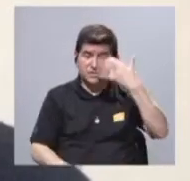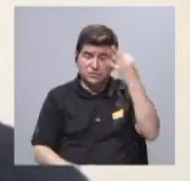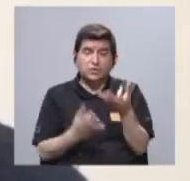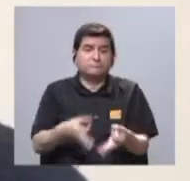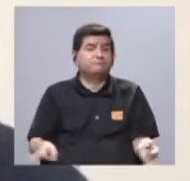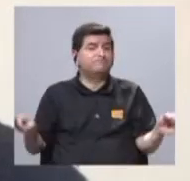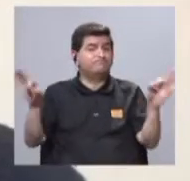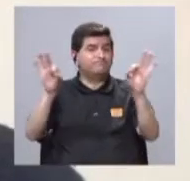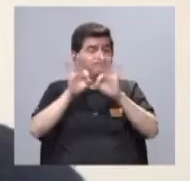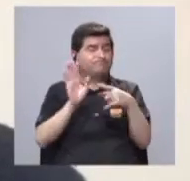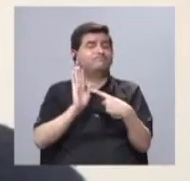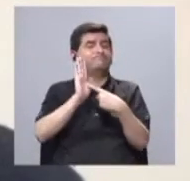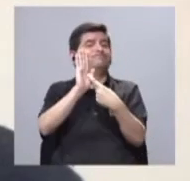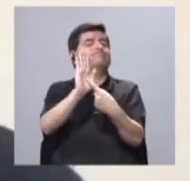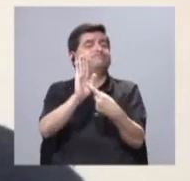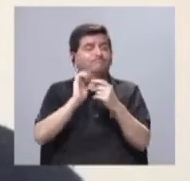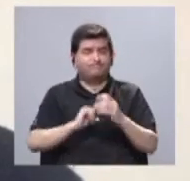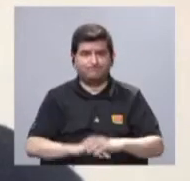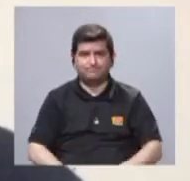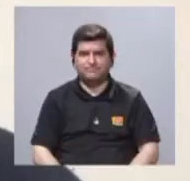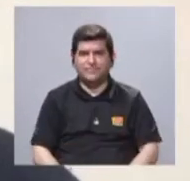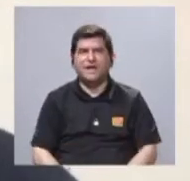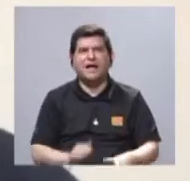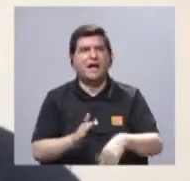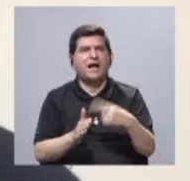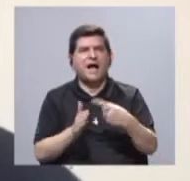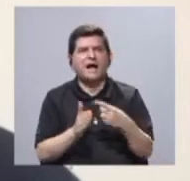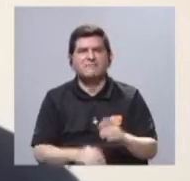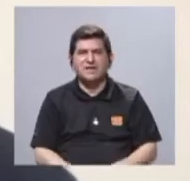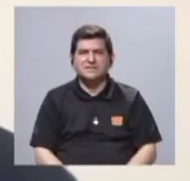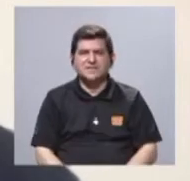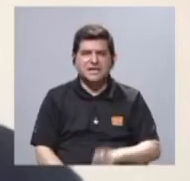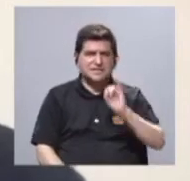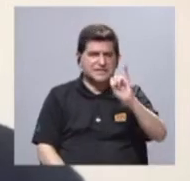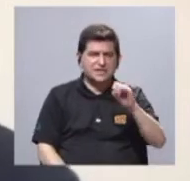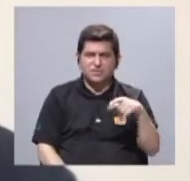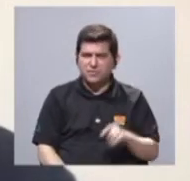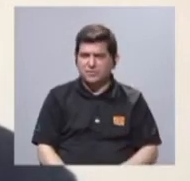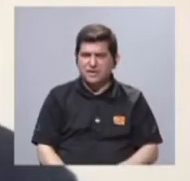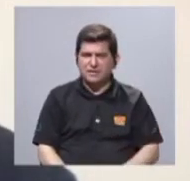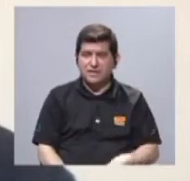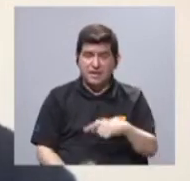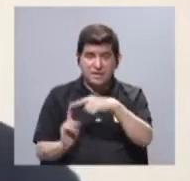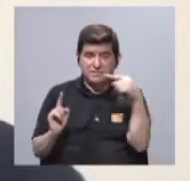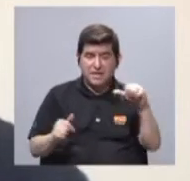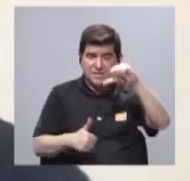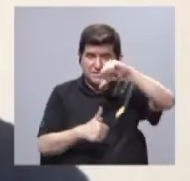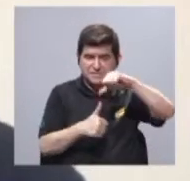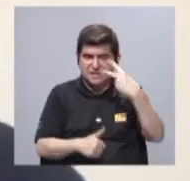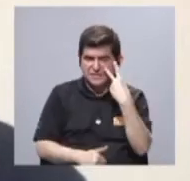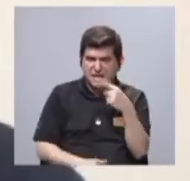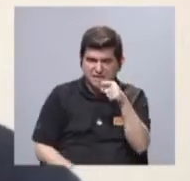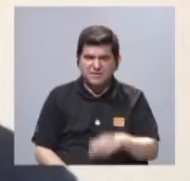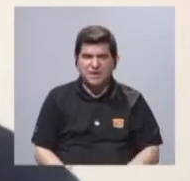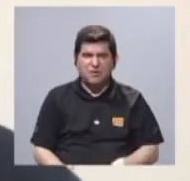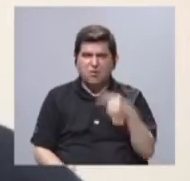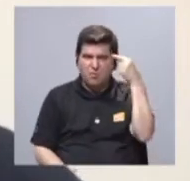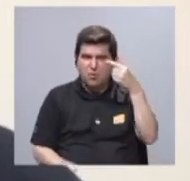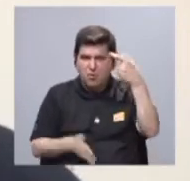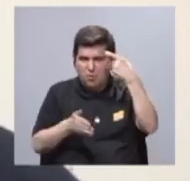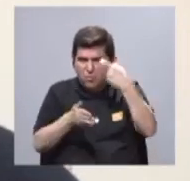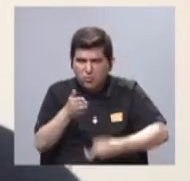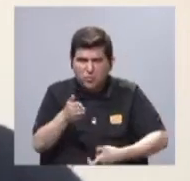fin, esto me parece importante mencionarlo. A veces Iturbide es visto en Centroamérica